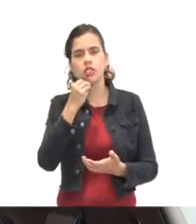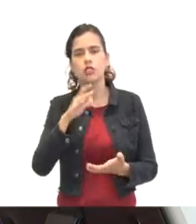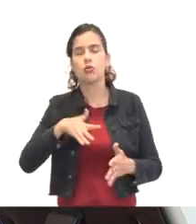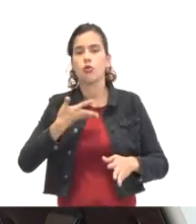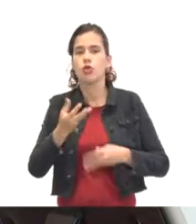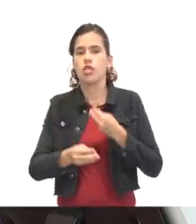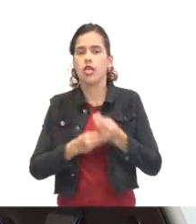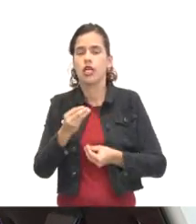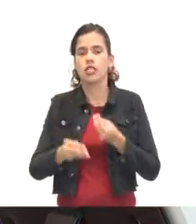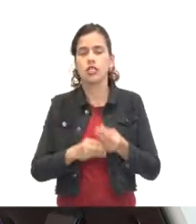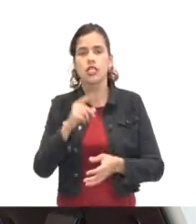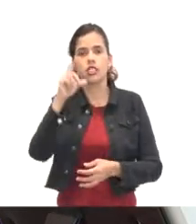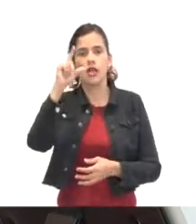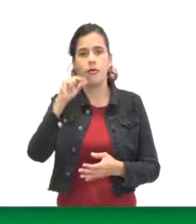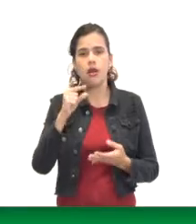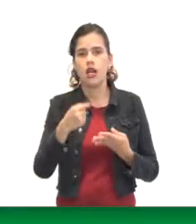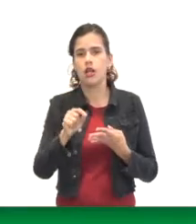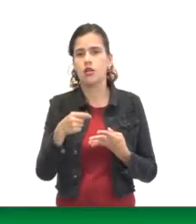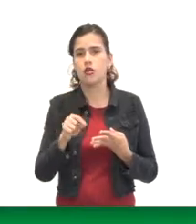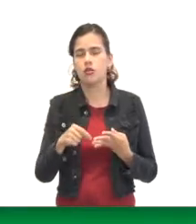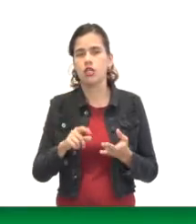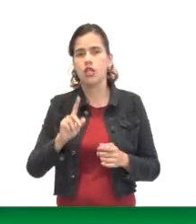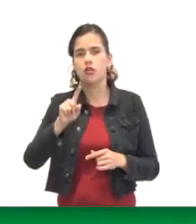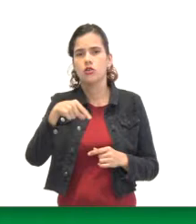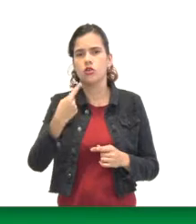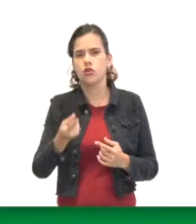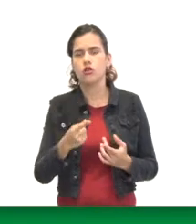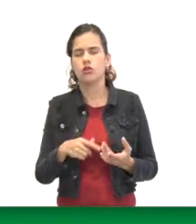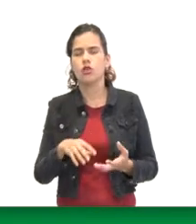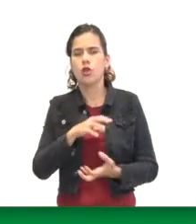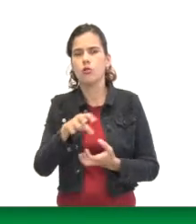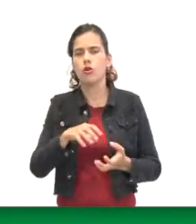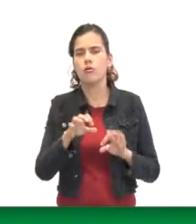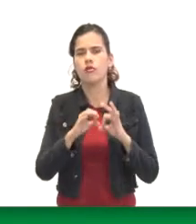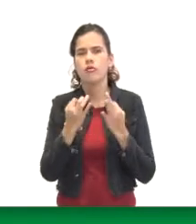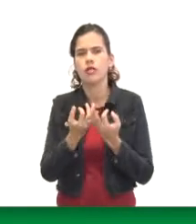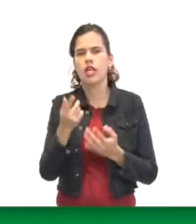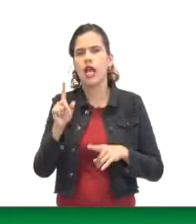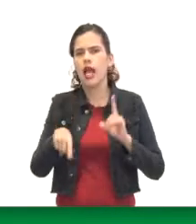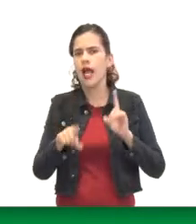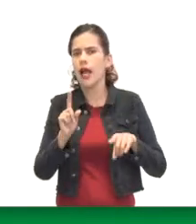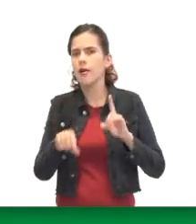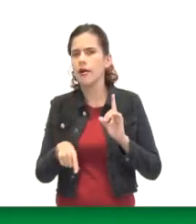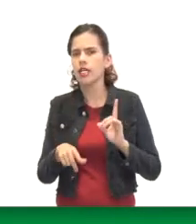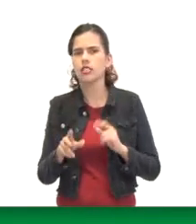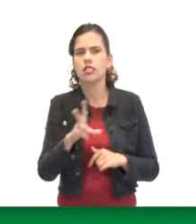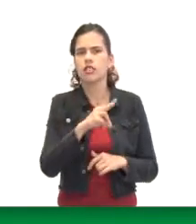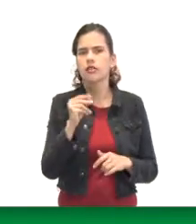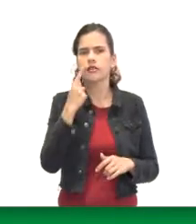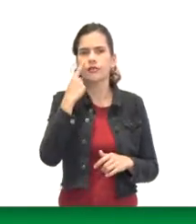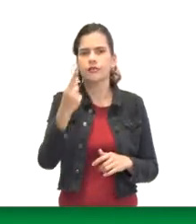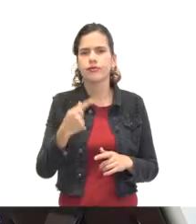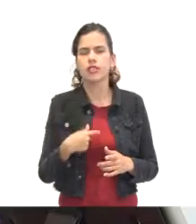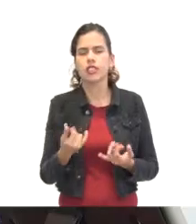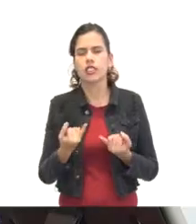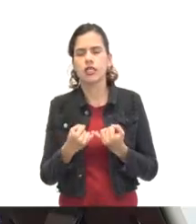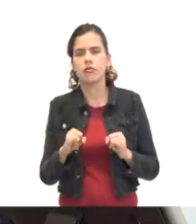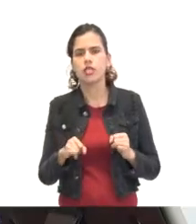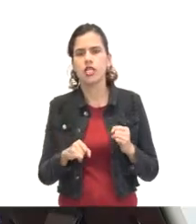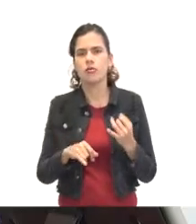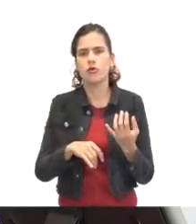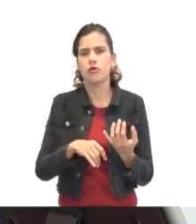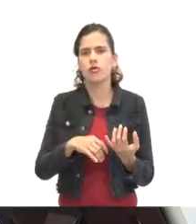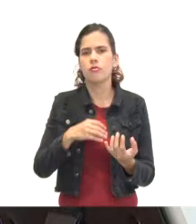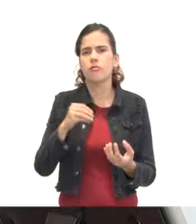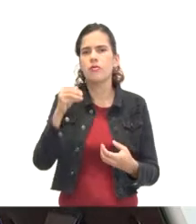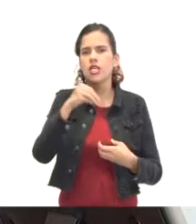generar ese bajo rendimiento escolar. Lo otro son las situaciones familiares. A veces sin querer y sin darnos cuenta terminamos involucrando a los